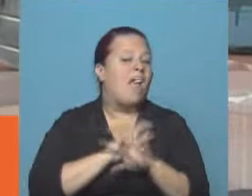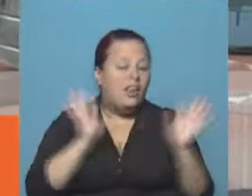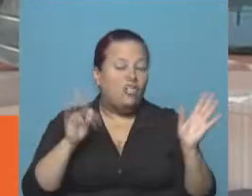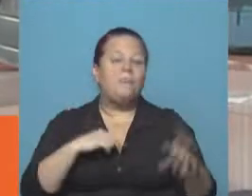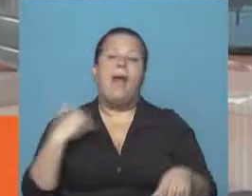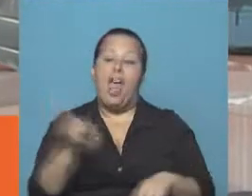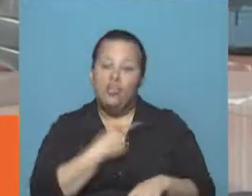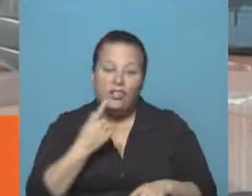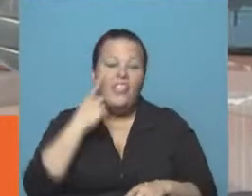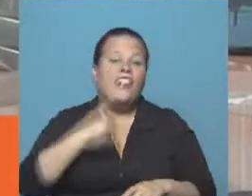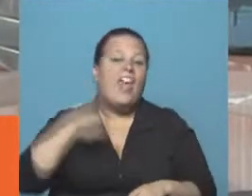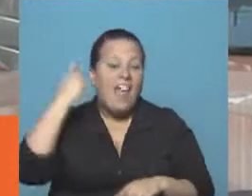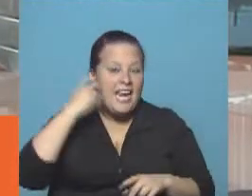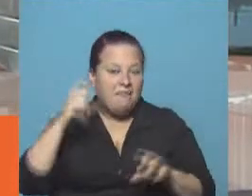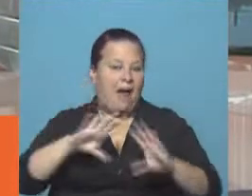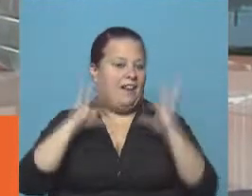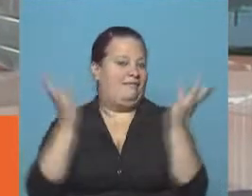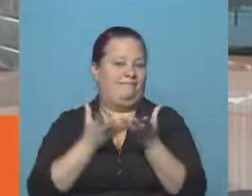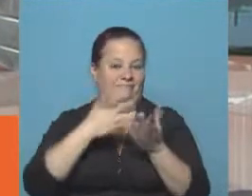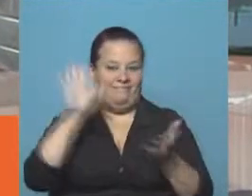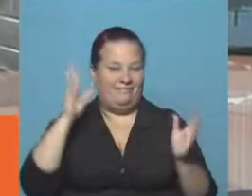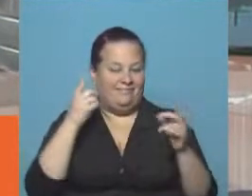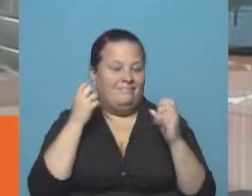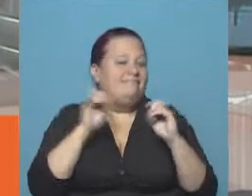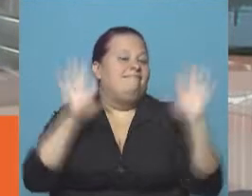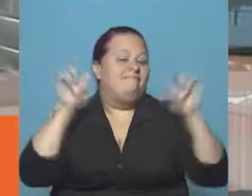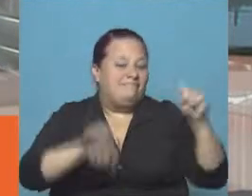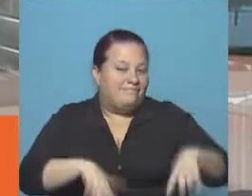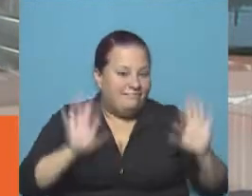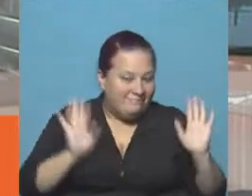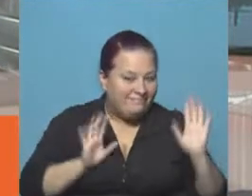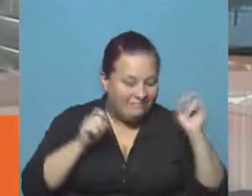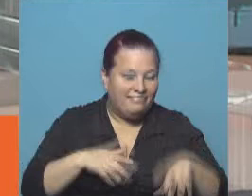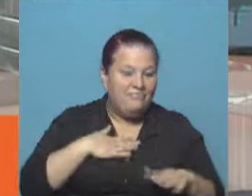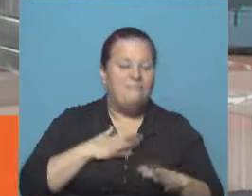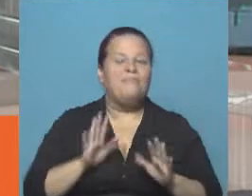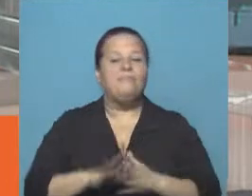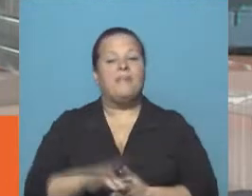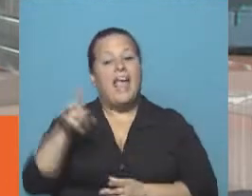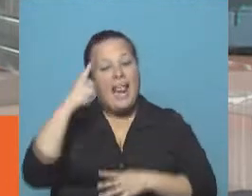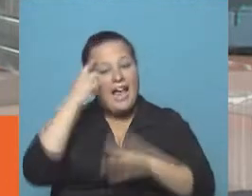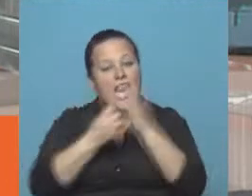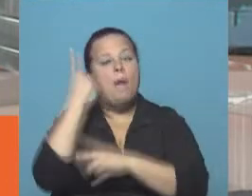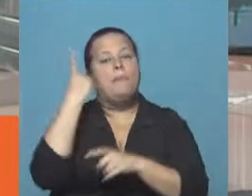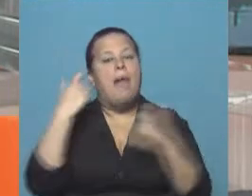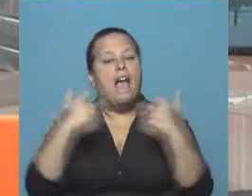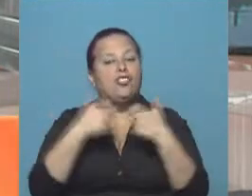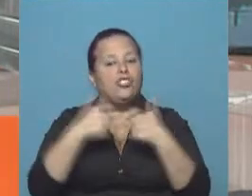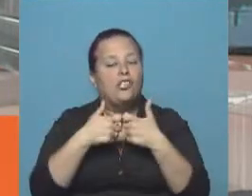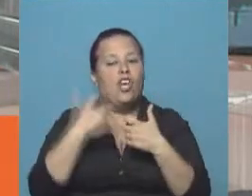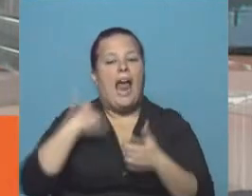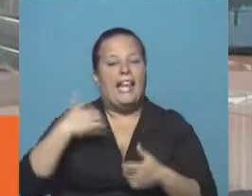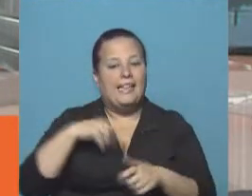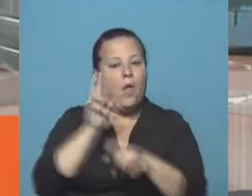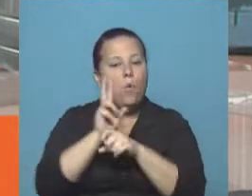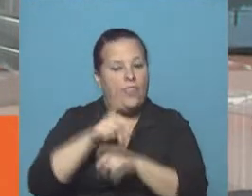para nosotros es un Día del Animal en el resto. Es místico. Y es místico el nuestro. Él creó la primera sociedad argentina